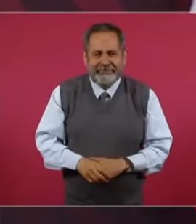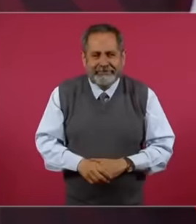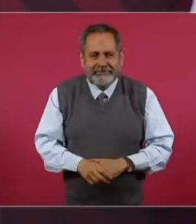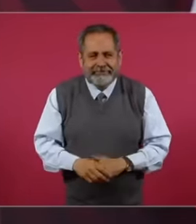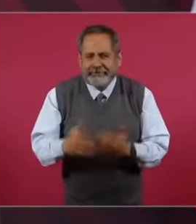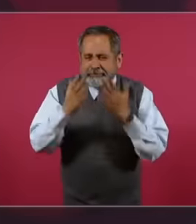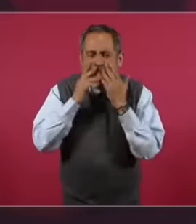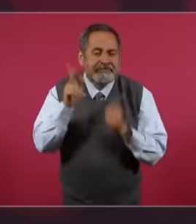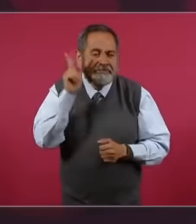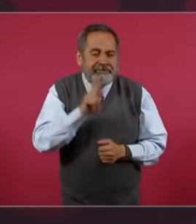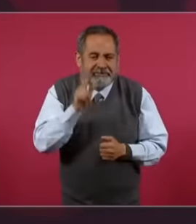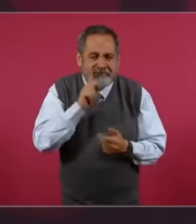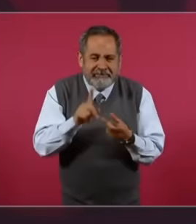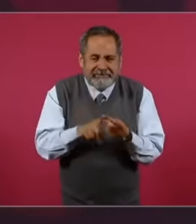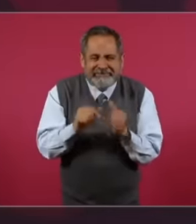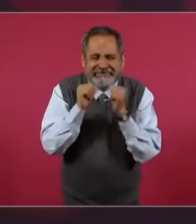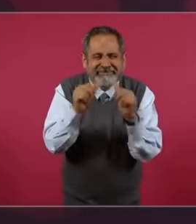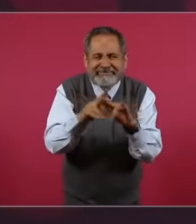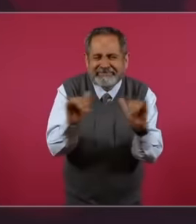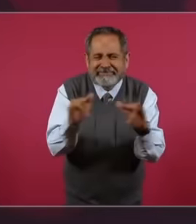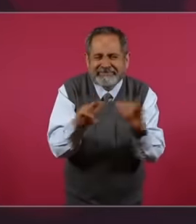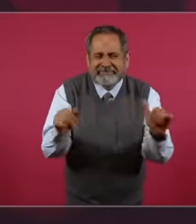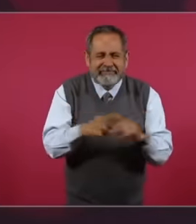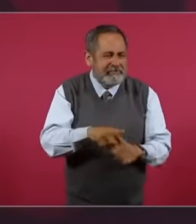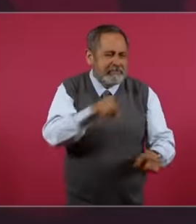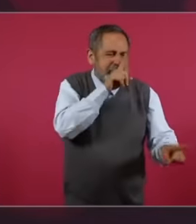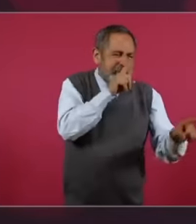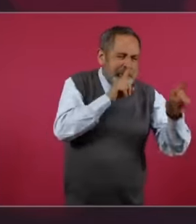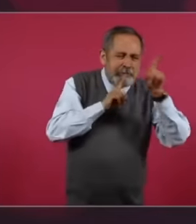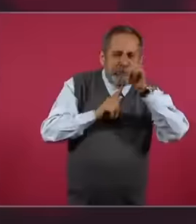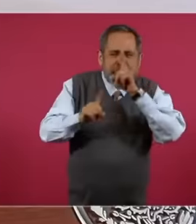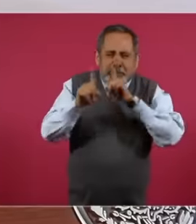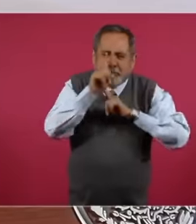sin ninguna prueba de nada, mintiendo.